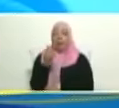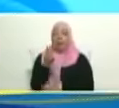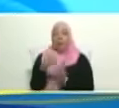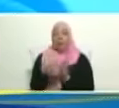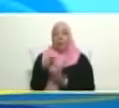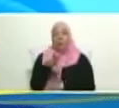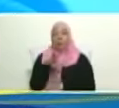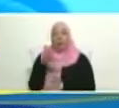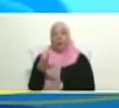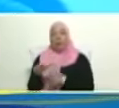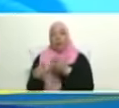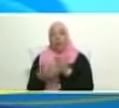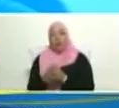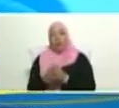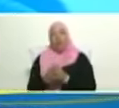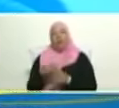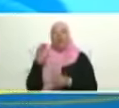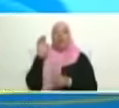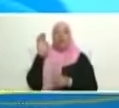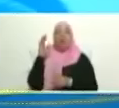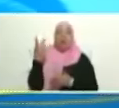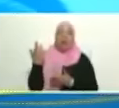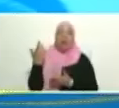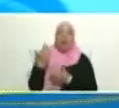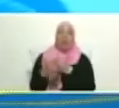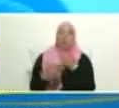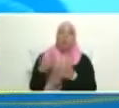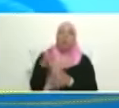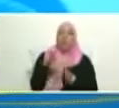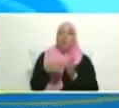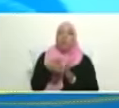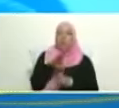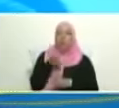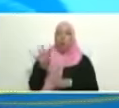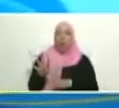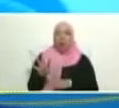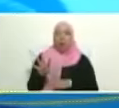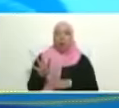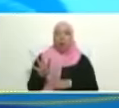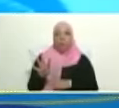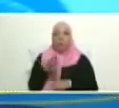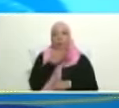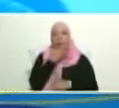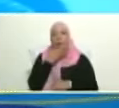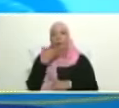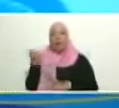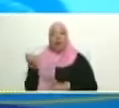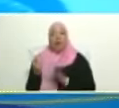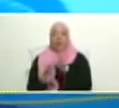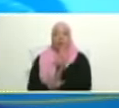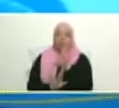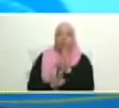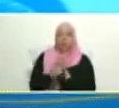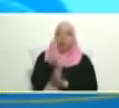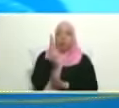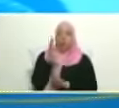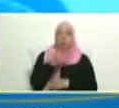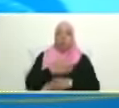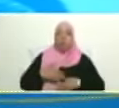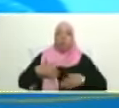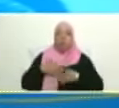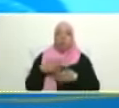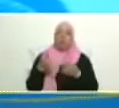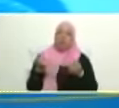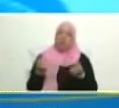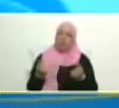2023 y los años que están por venir, que vamos ya encaminados hacia una mejoría general de las condiciones